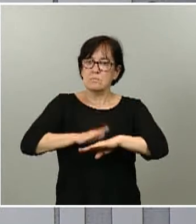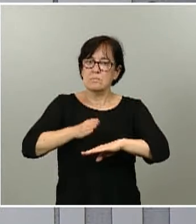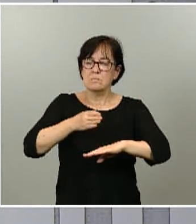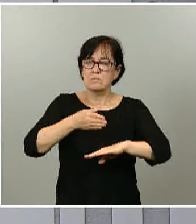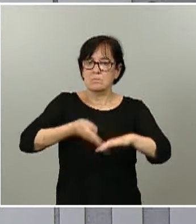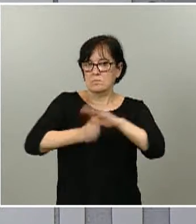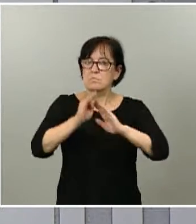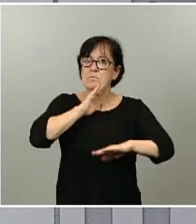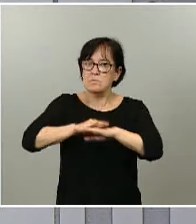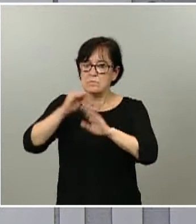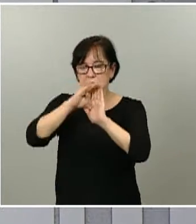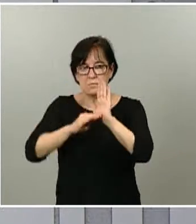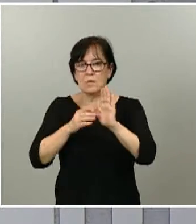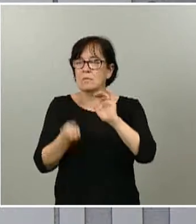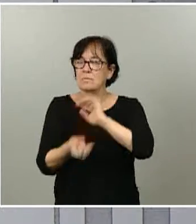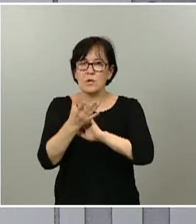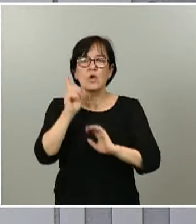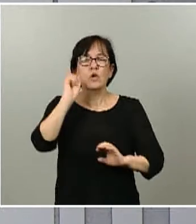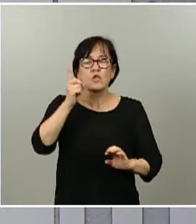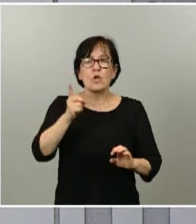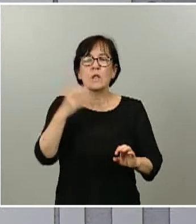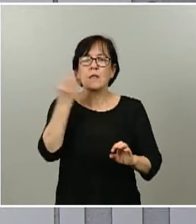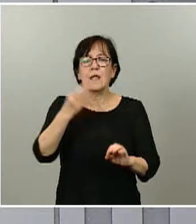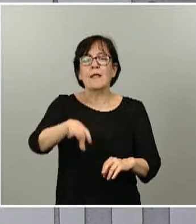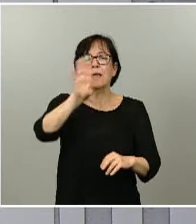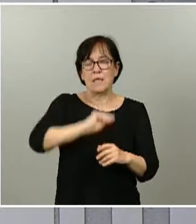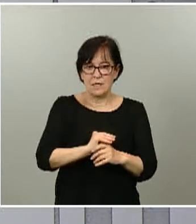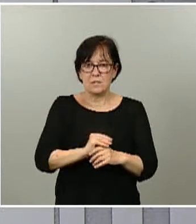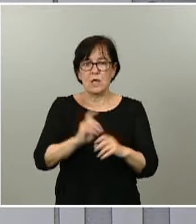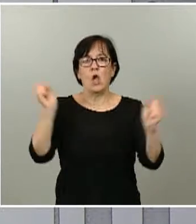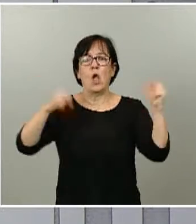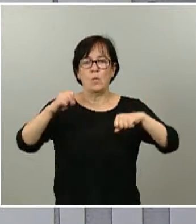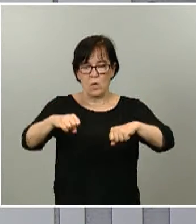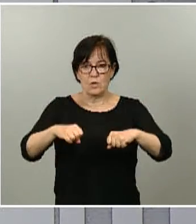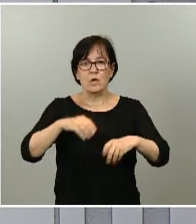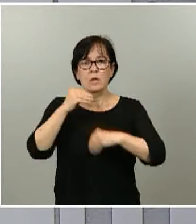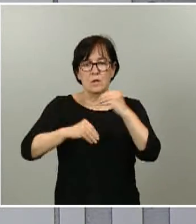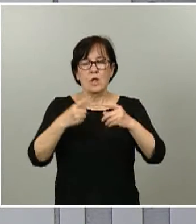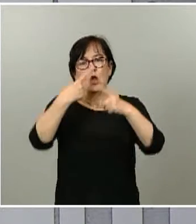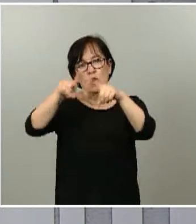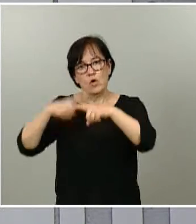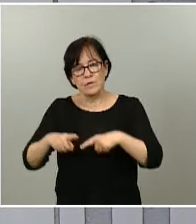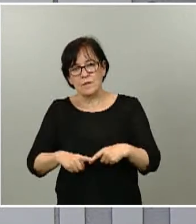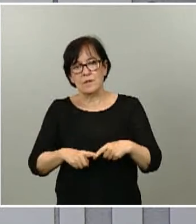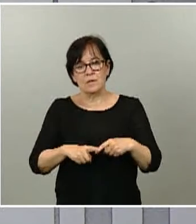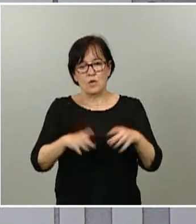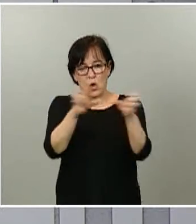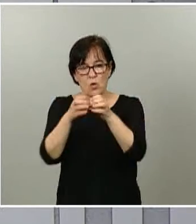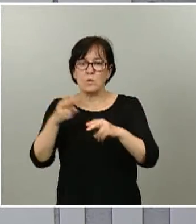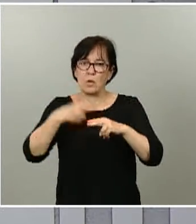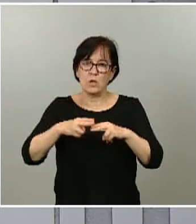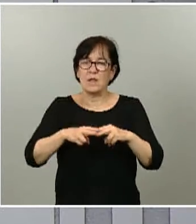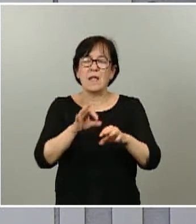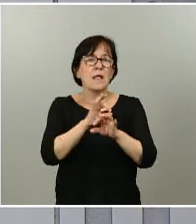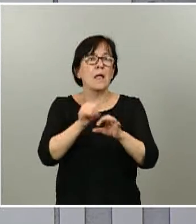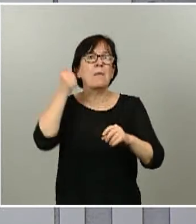pueda plantear. Solo ahí hay que entender los acuerdos que se han alcanzado con las distintas formaciones políticas, y no tiene más repercusión que